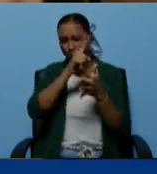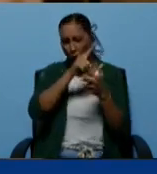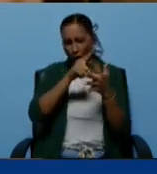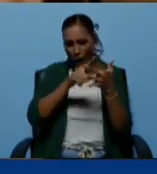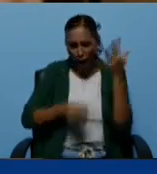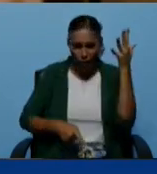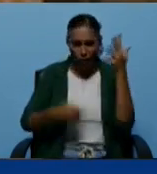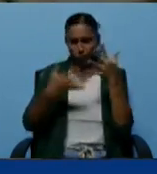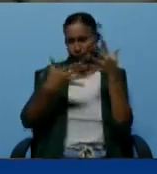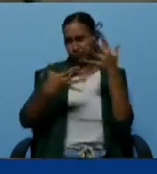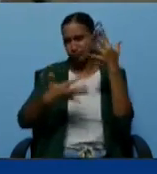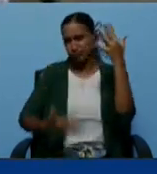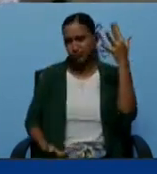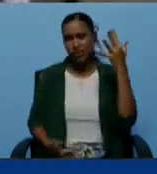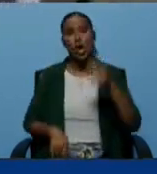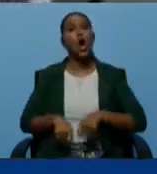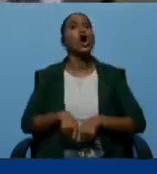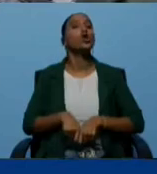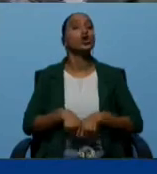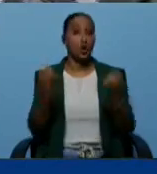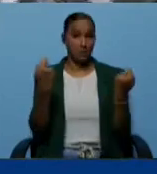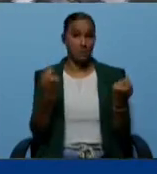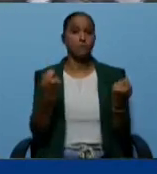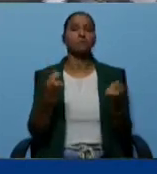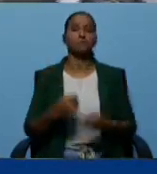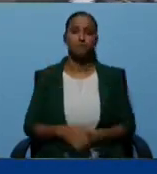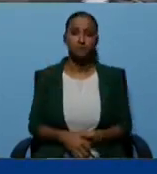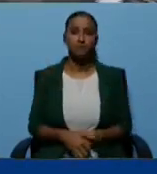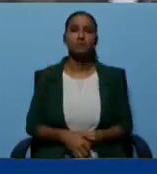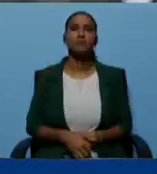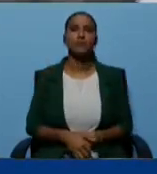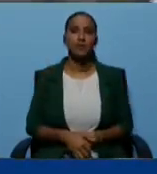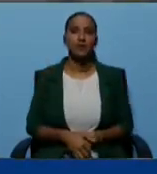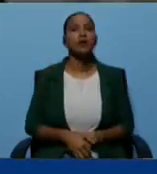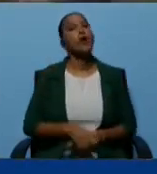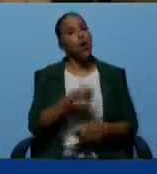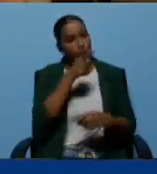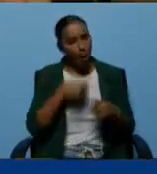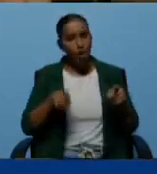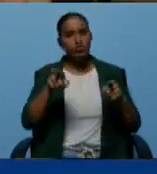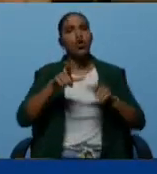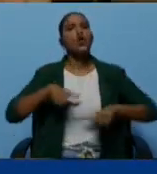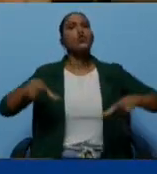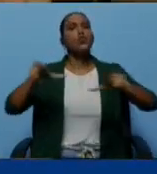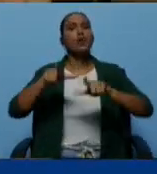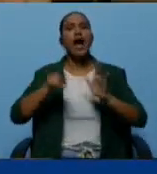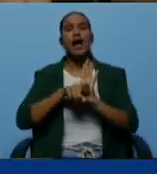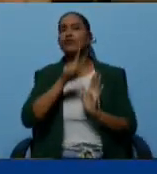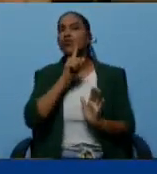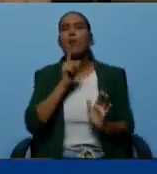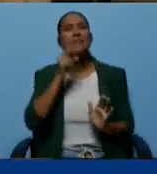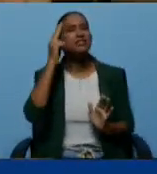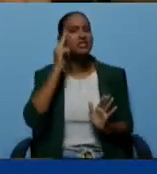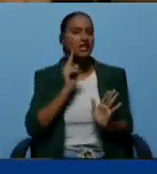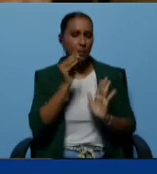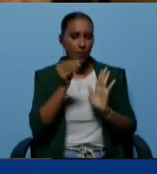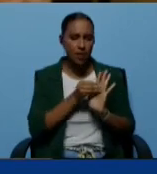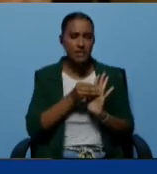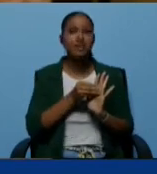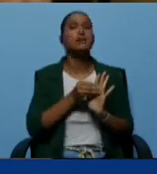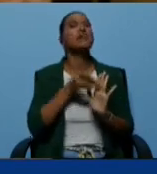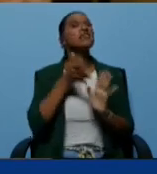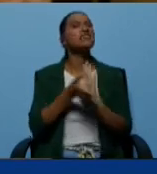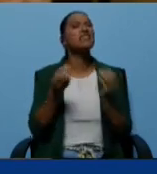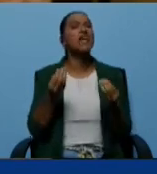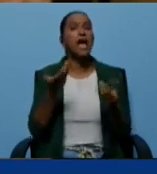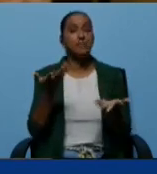occidental. Entre ellas la del libertador Simón Bolívar, la del presidente Hugo Chávez, la del